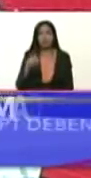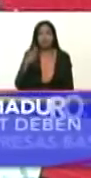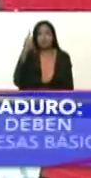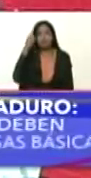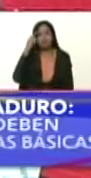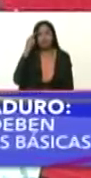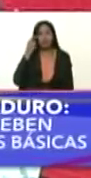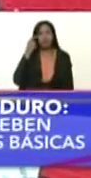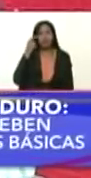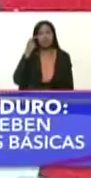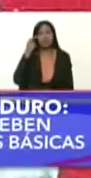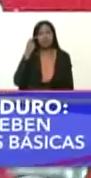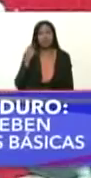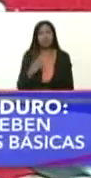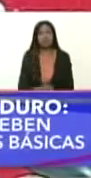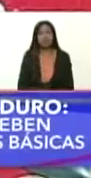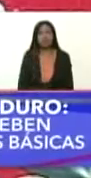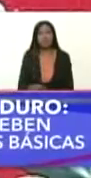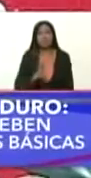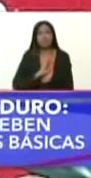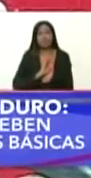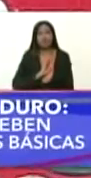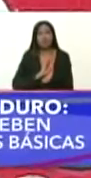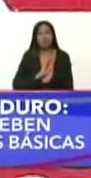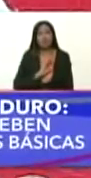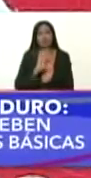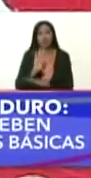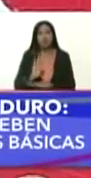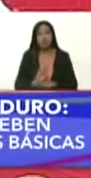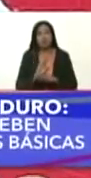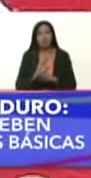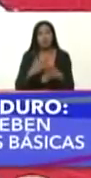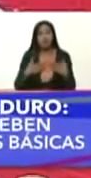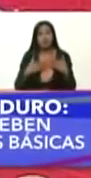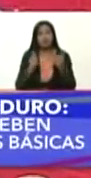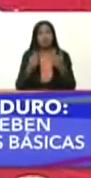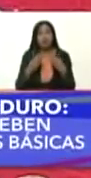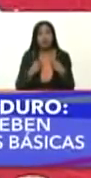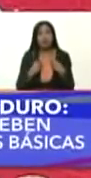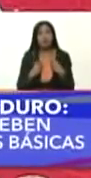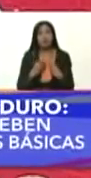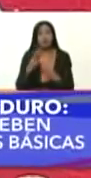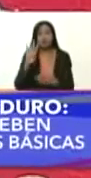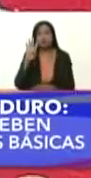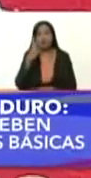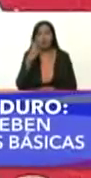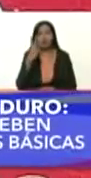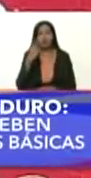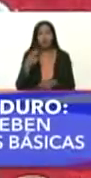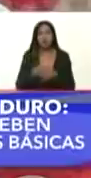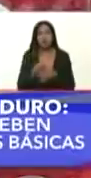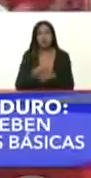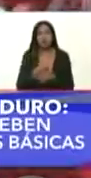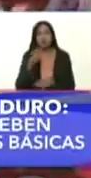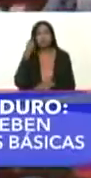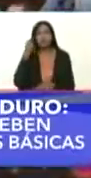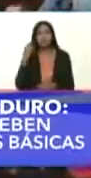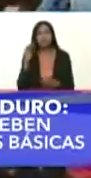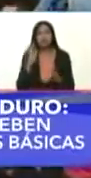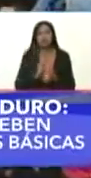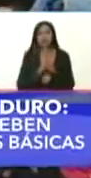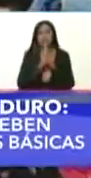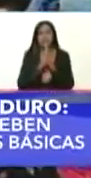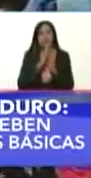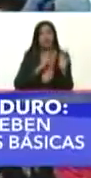la Chinita, mi protectora, la que me salvó la vida aquel 4 de agosto, Chinita linda, Chinita querida,